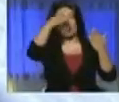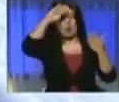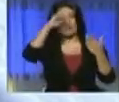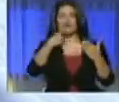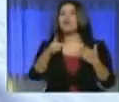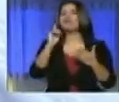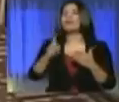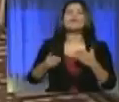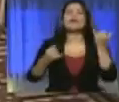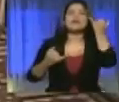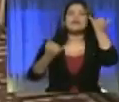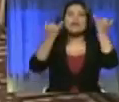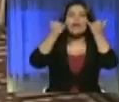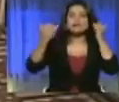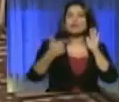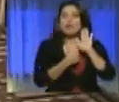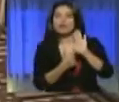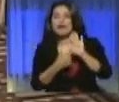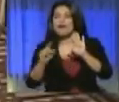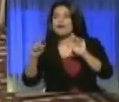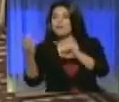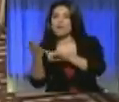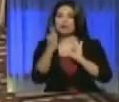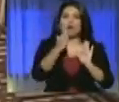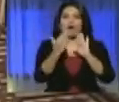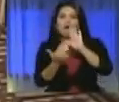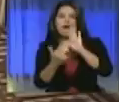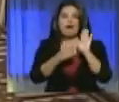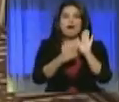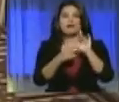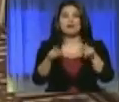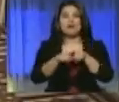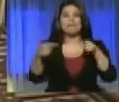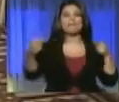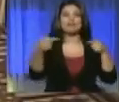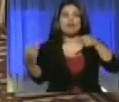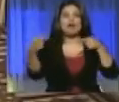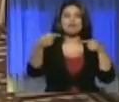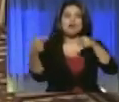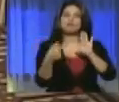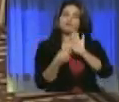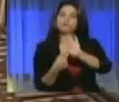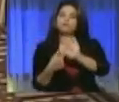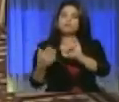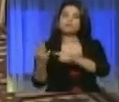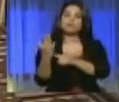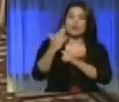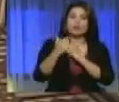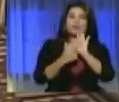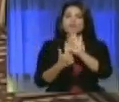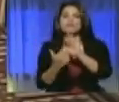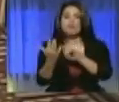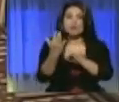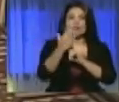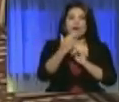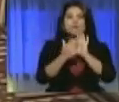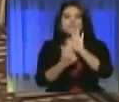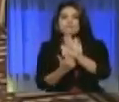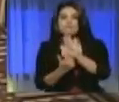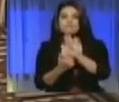ideas, la batalla de los valores, ganar la batalla de la verdad. La verdad